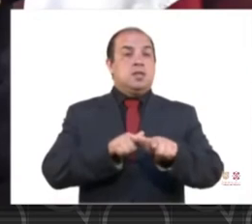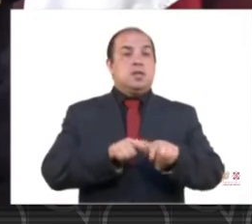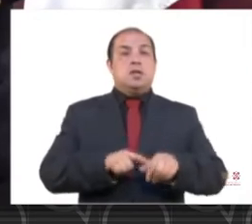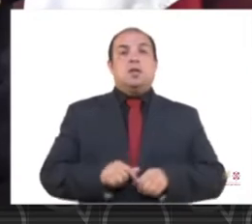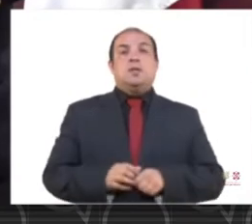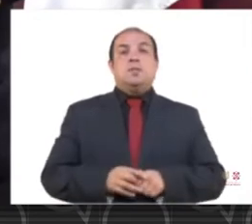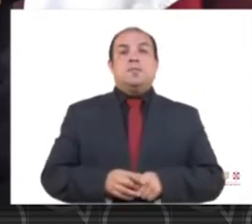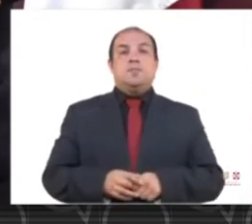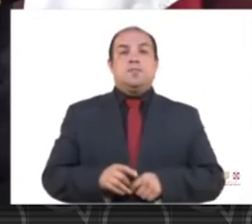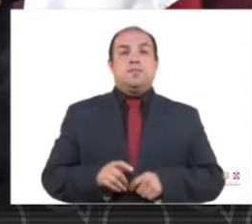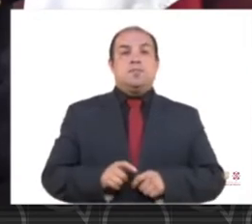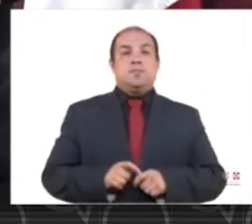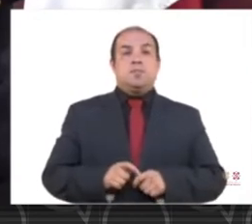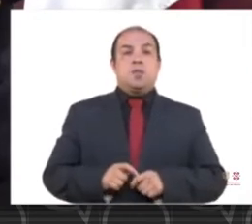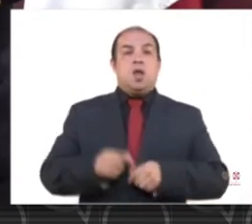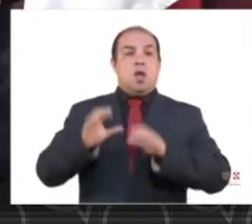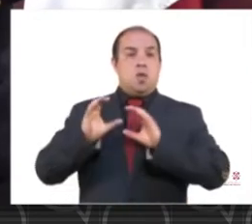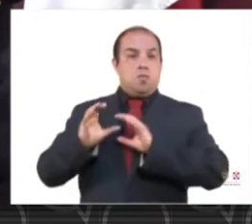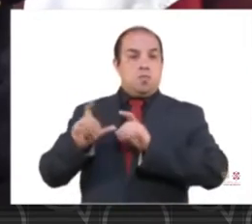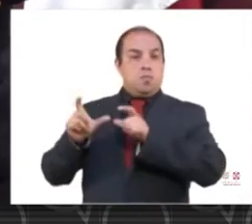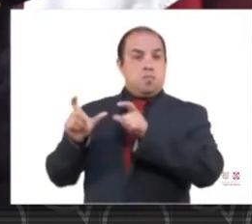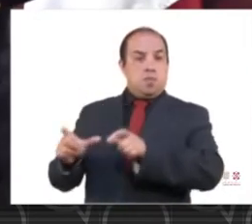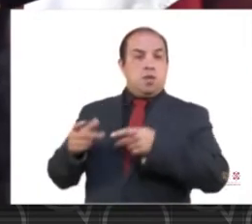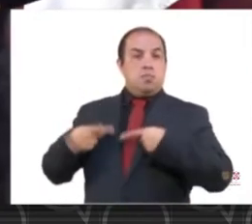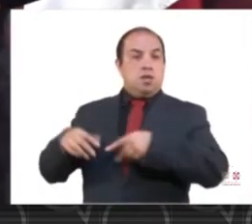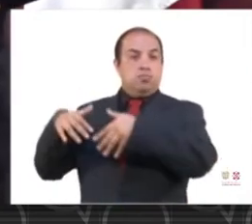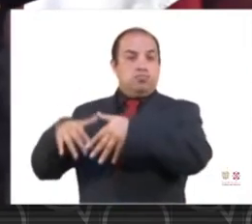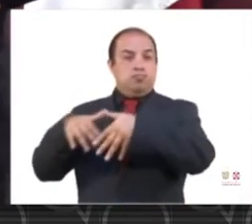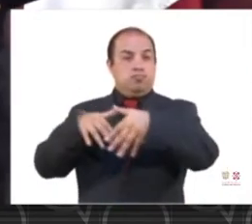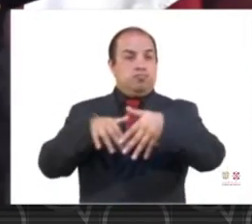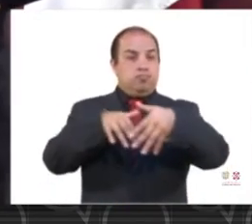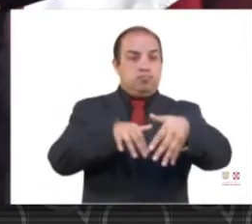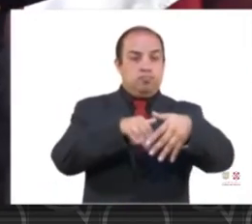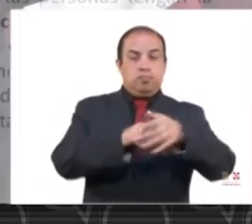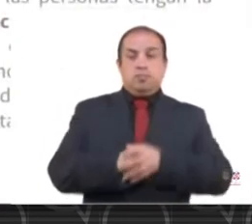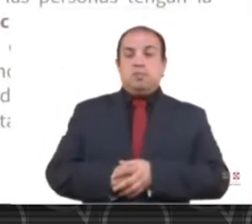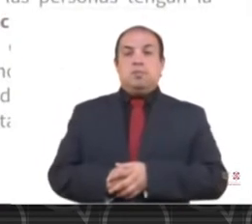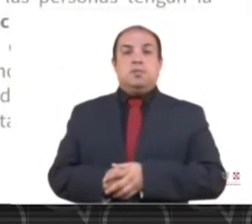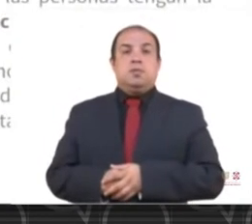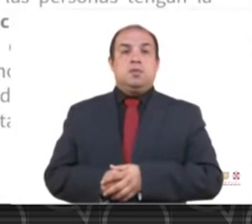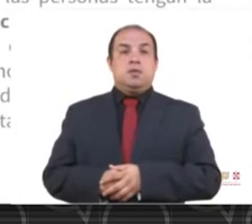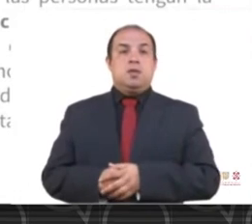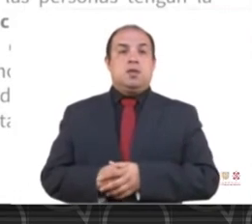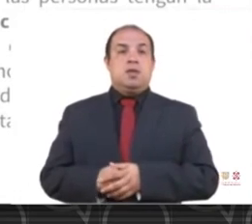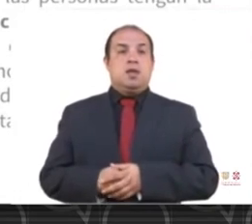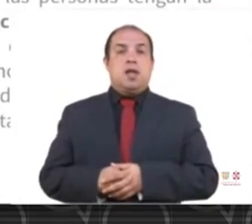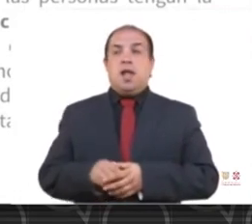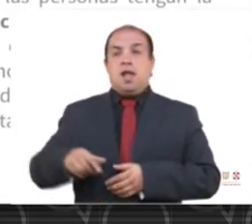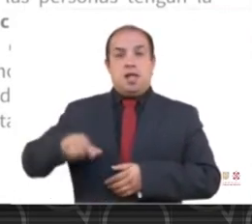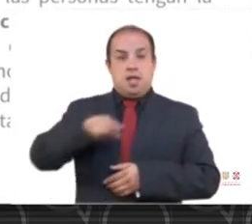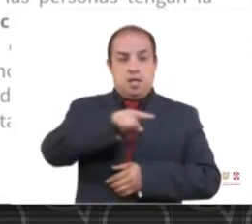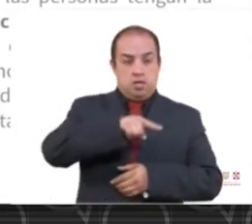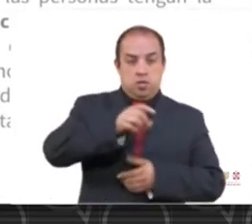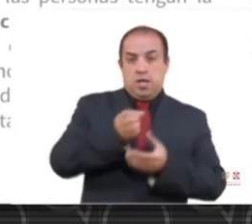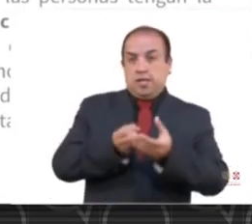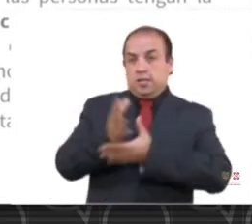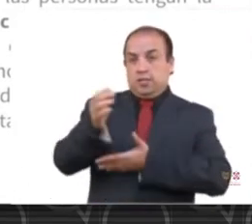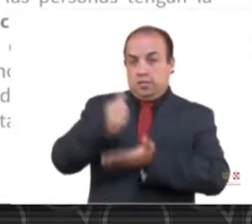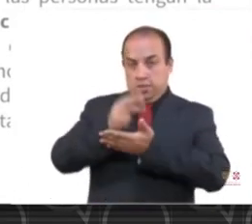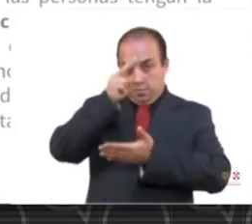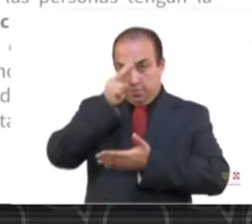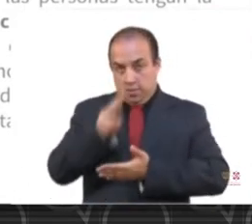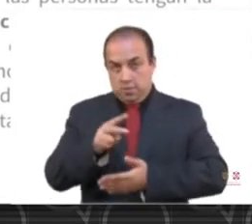el abanderamiento de peregrinos para dar seguridad durante el recorrido al salir de la Ciudad de